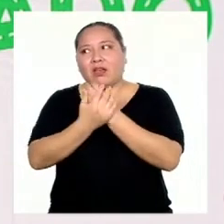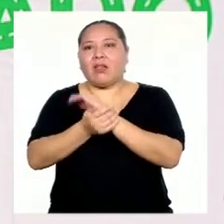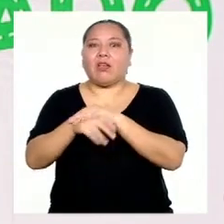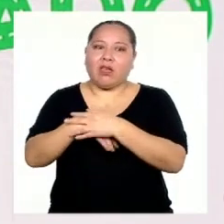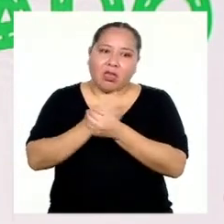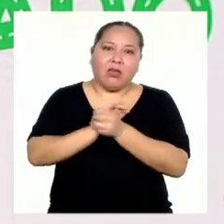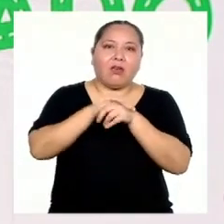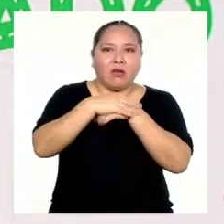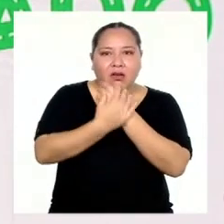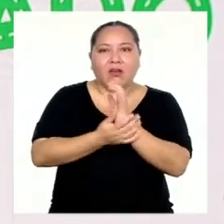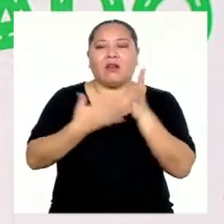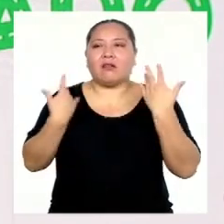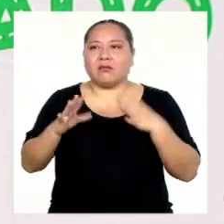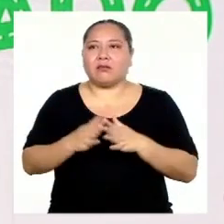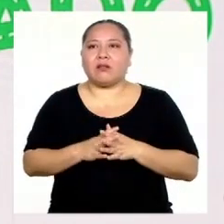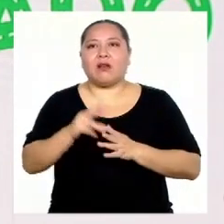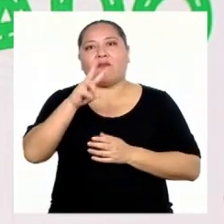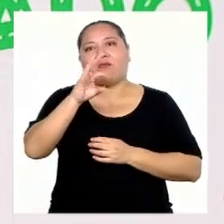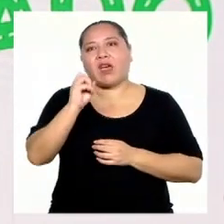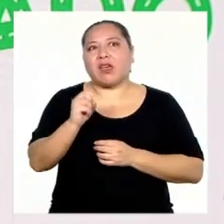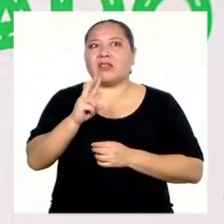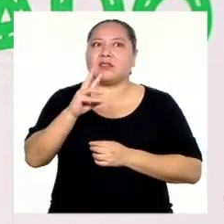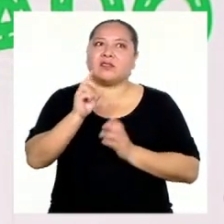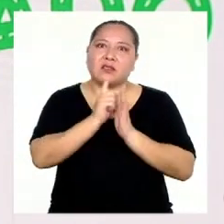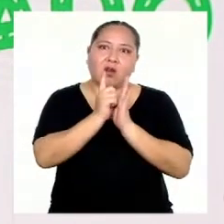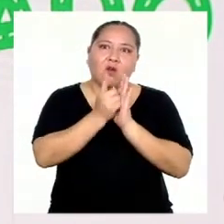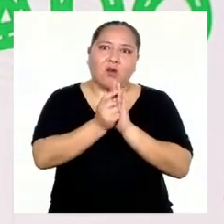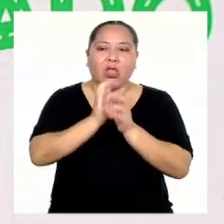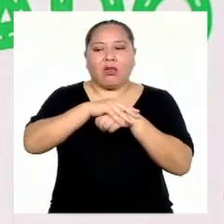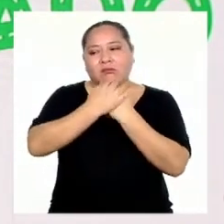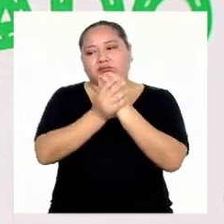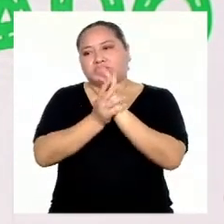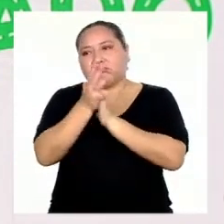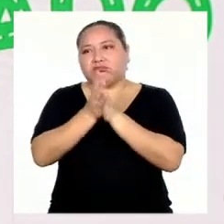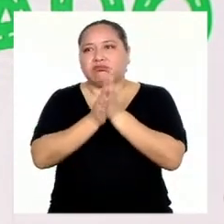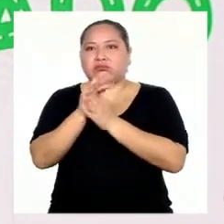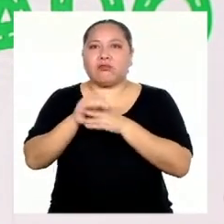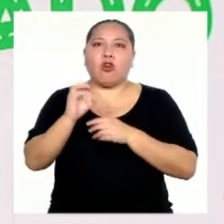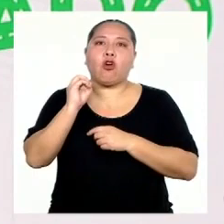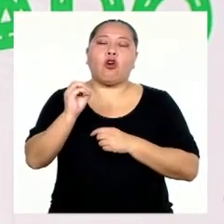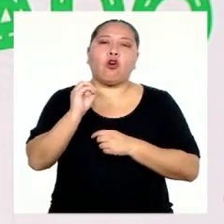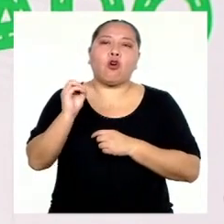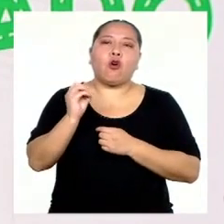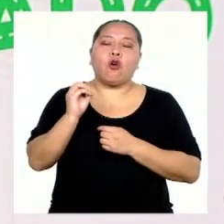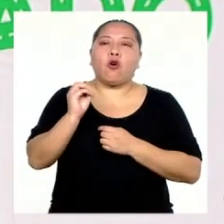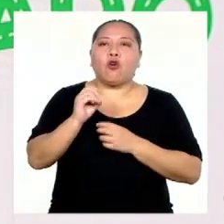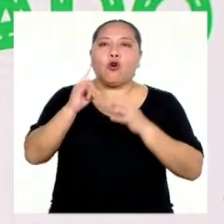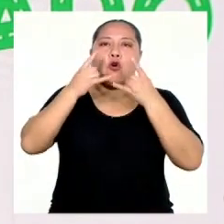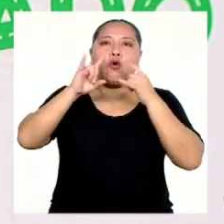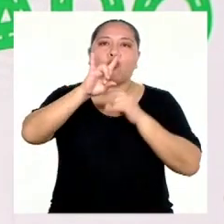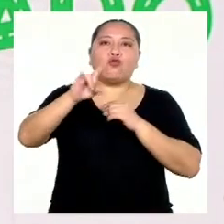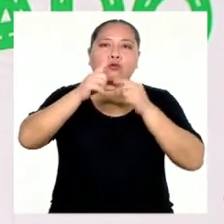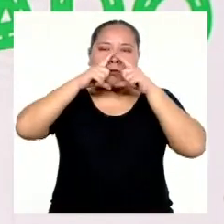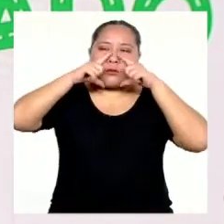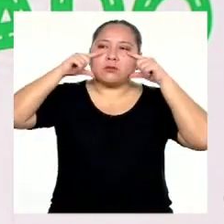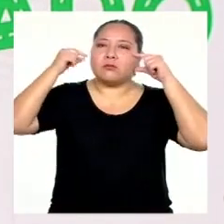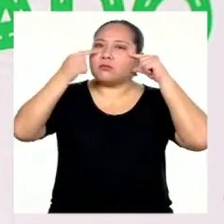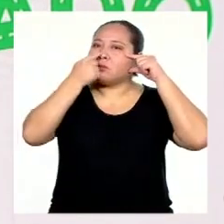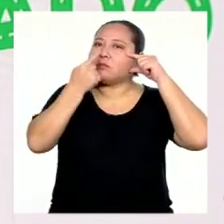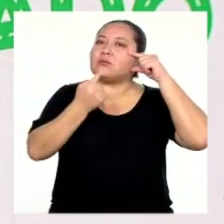manos. 20 segundos frotando bien sus manos. O cómo usar la mascarilla, cubriendo siempre la nariz y la